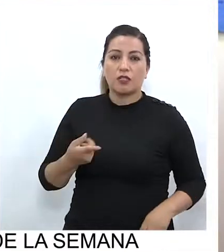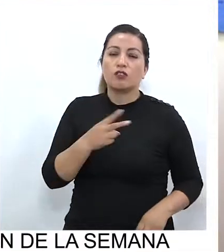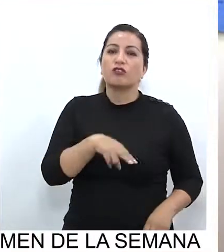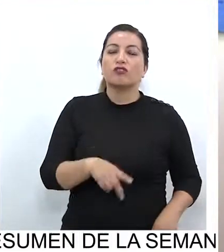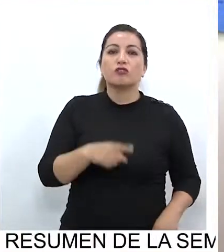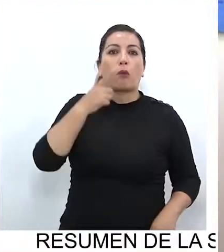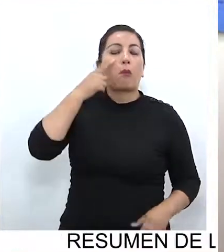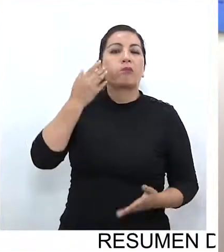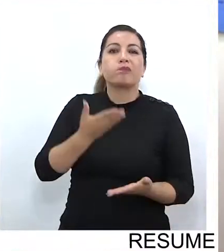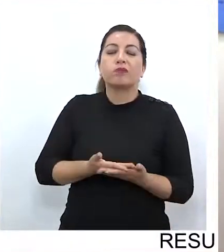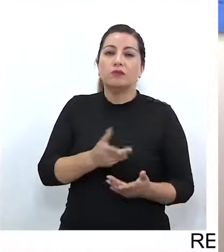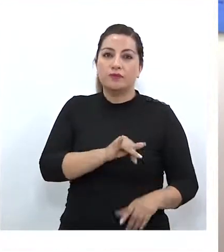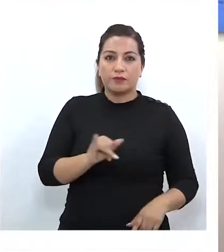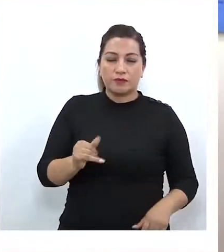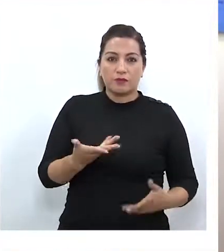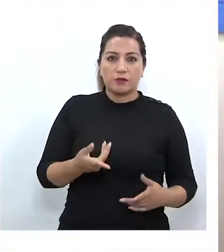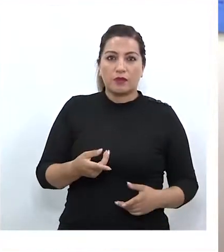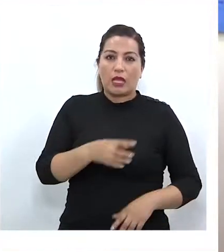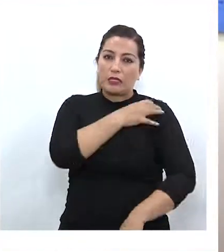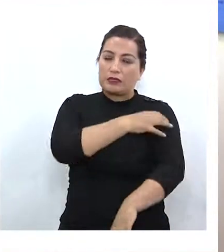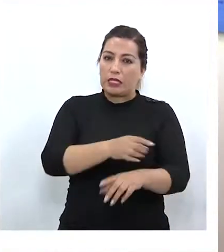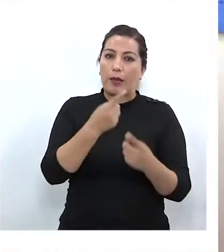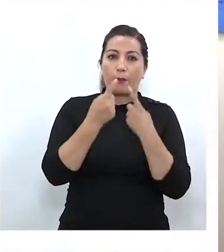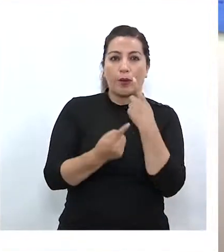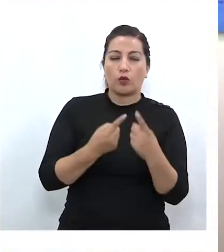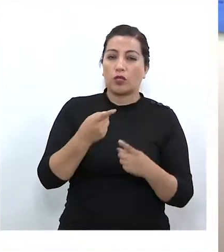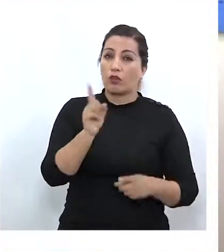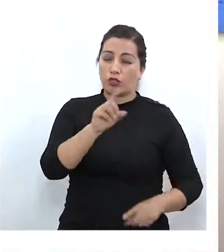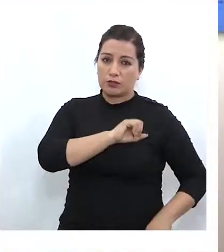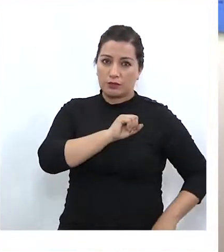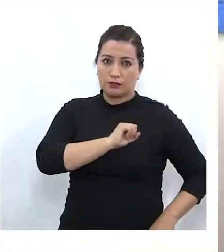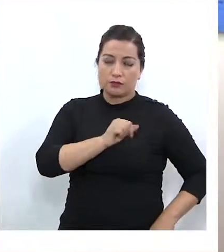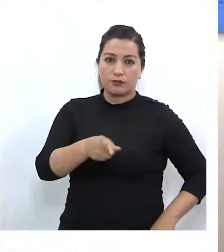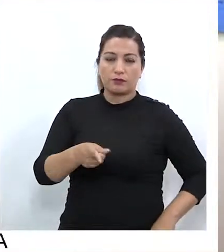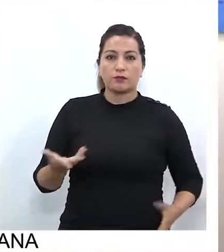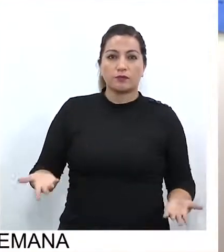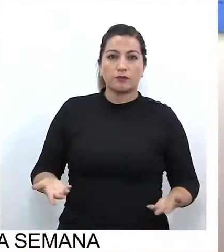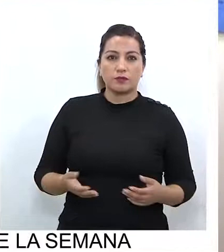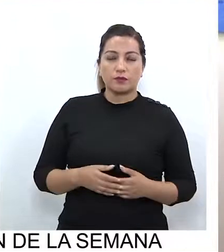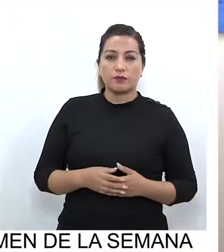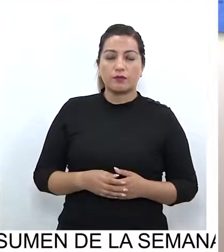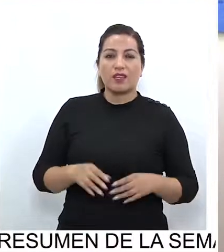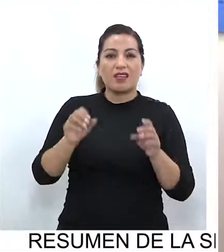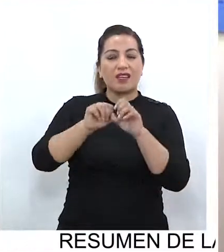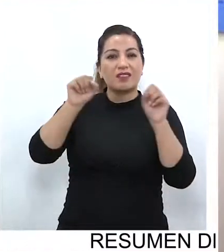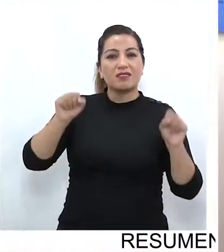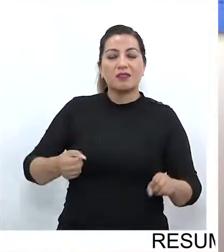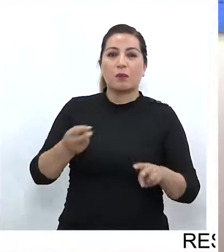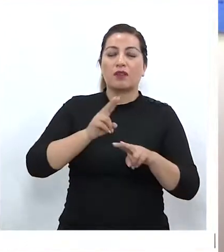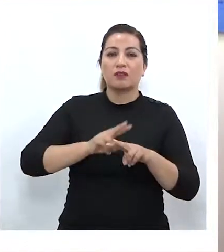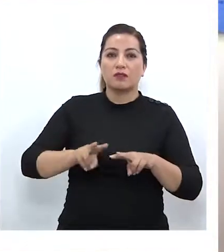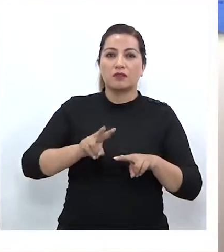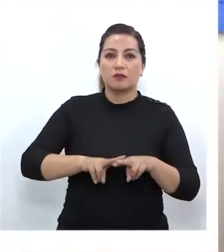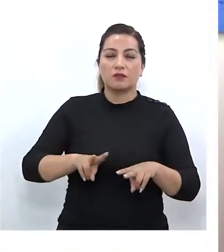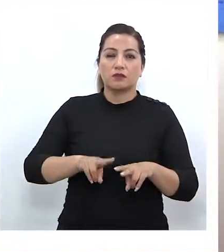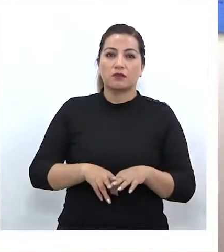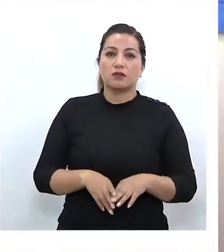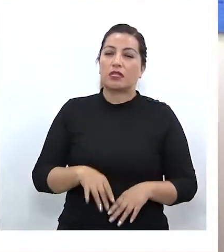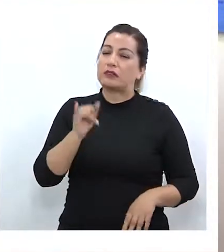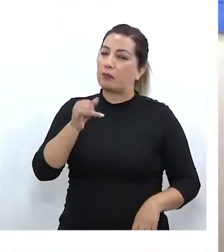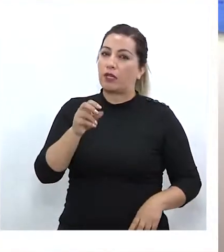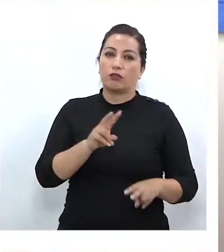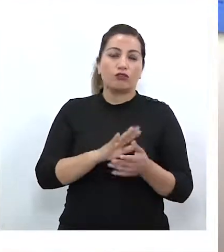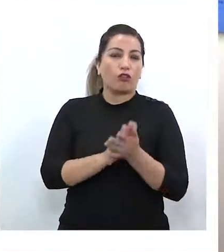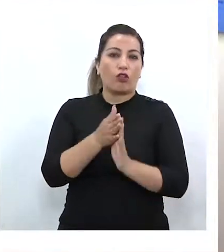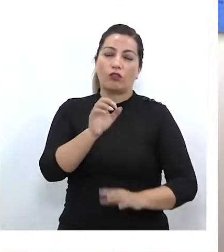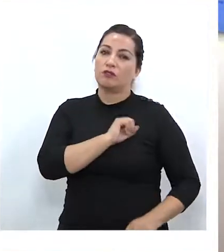lo que pudimos comprobar luego de haberlo implementado en todo Chile, salvo en la región metropolitana, es que el sistema que se implementó, que es un sistema